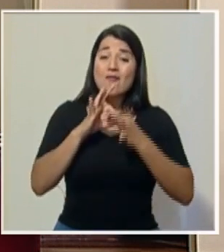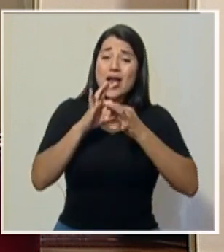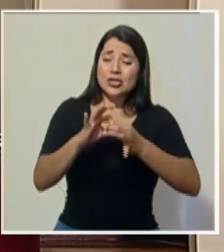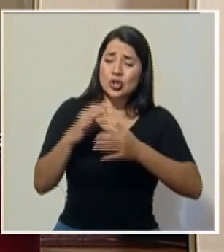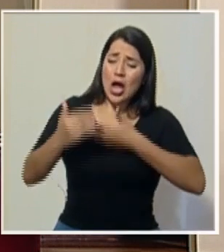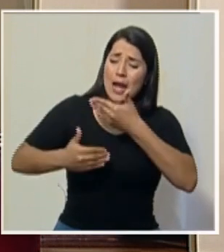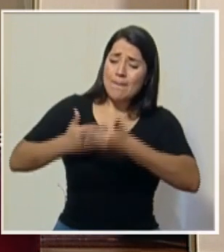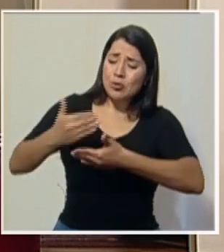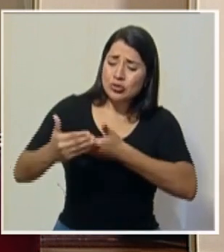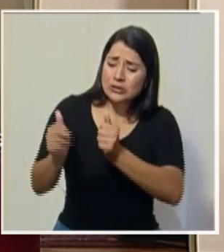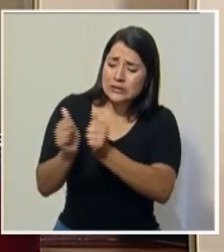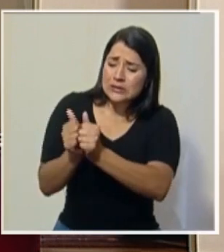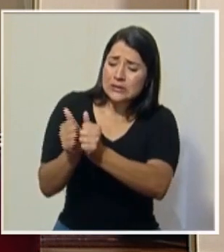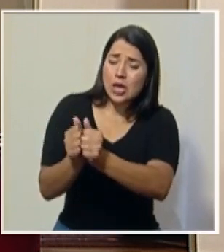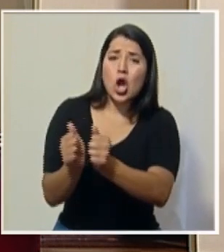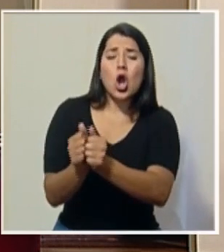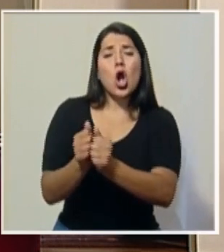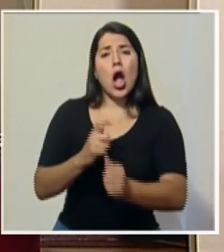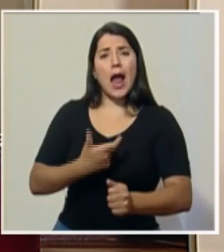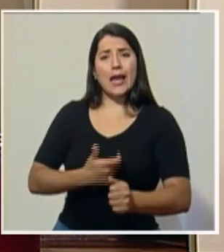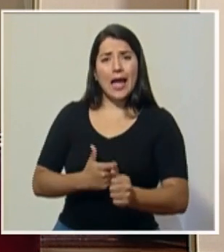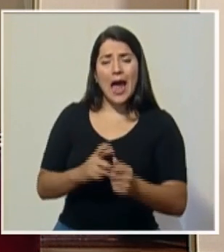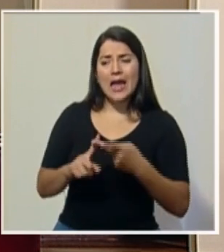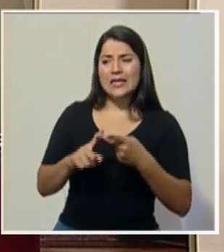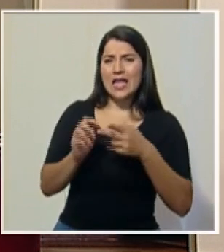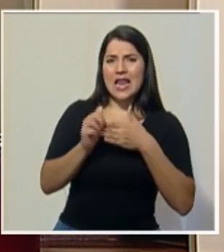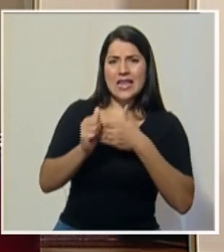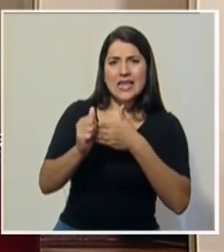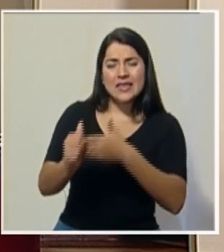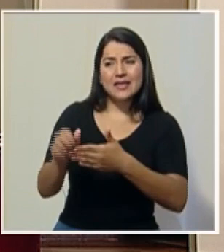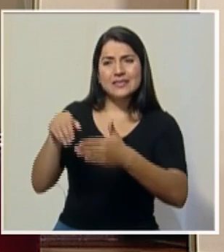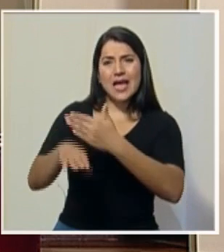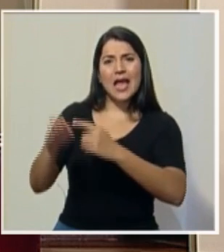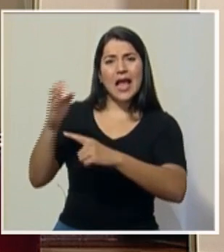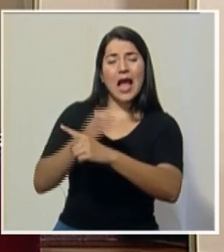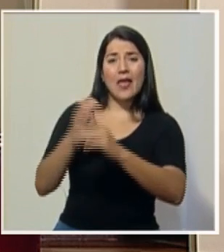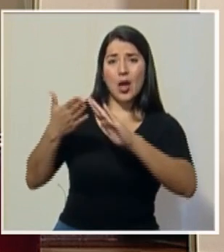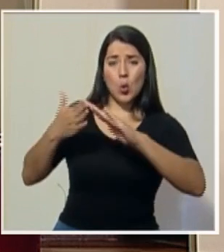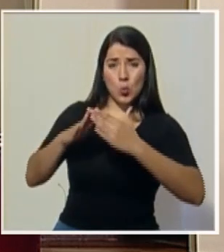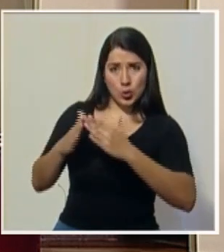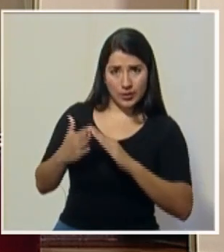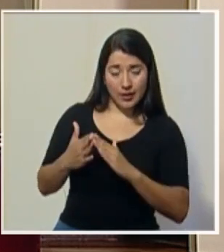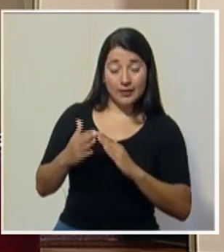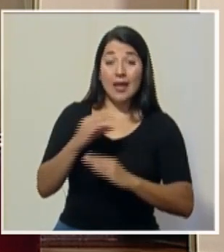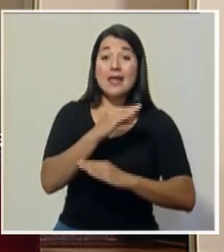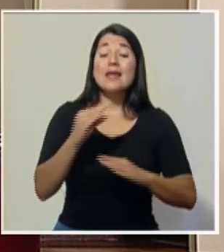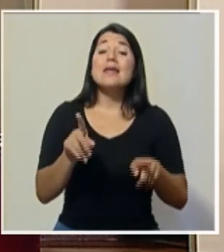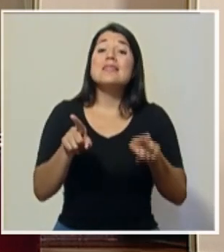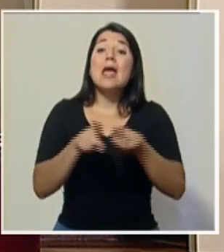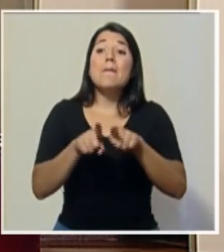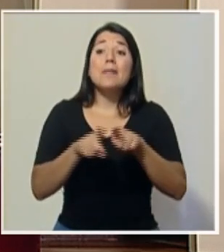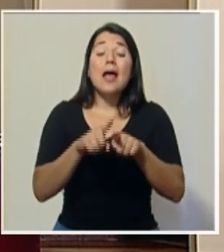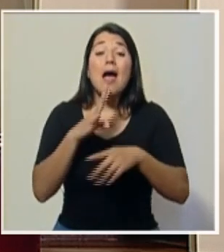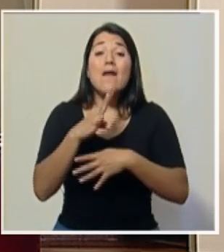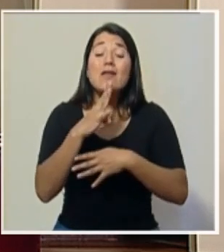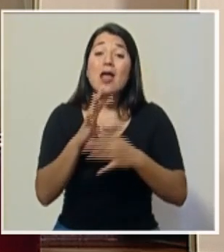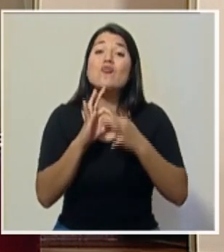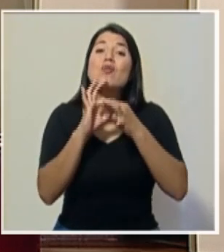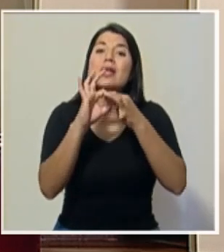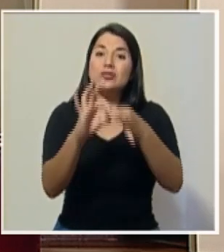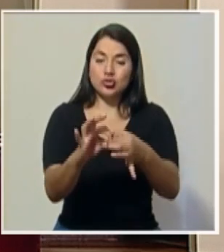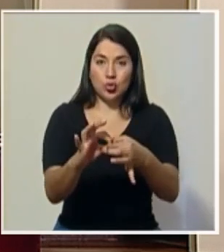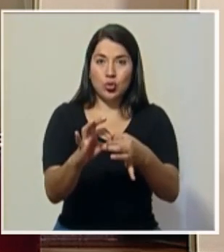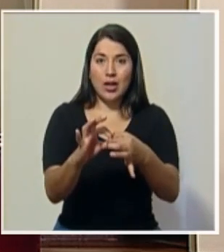los alcaldes, con los líderes comunales de nuestros diferentes barrios y comunidades, y además sobre